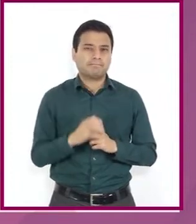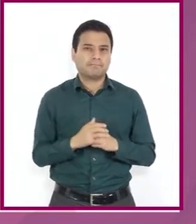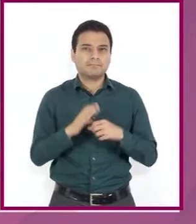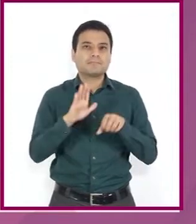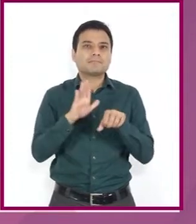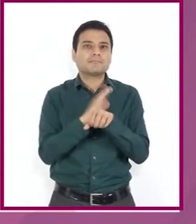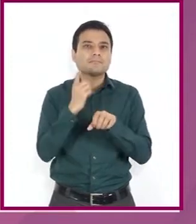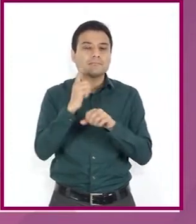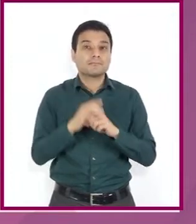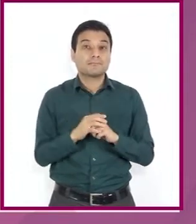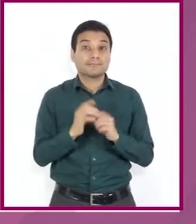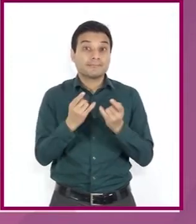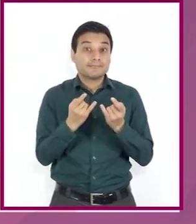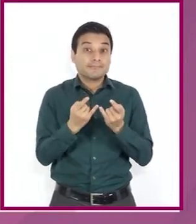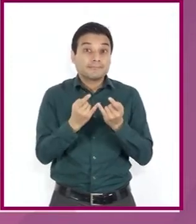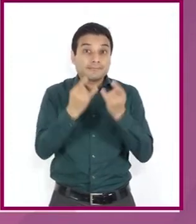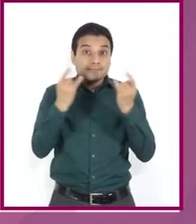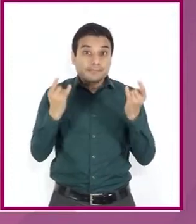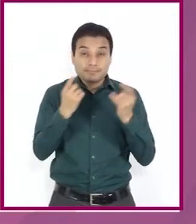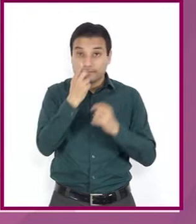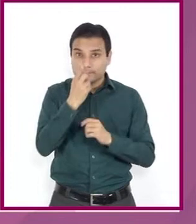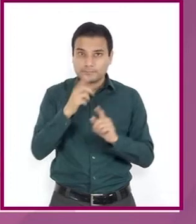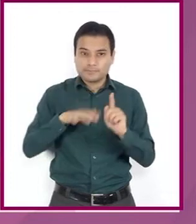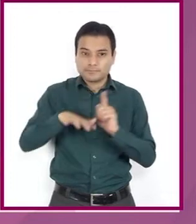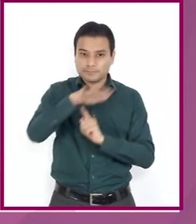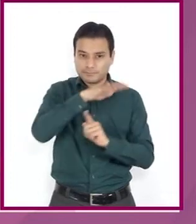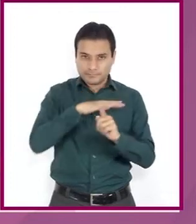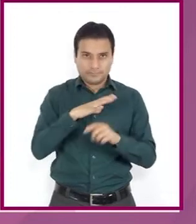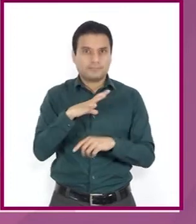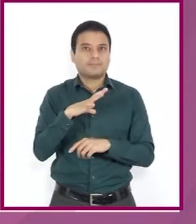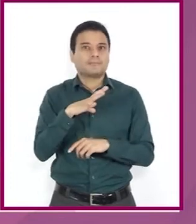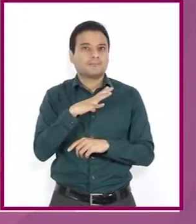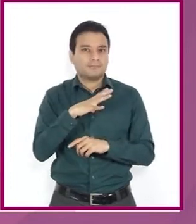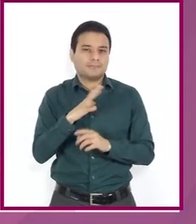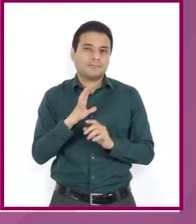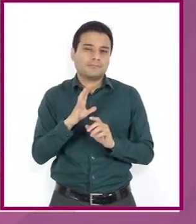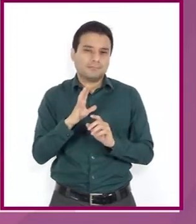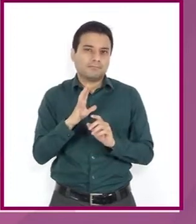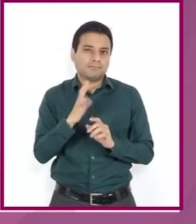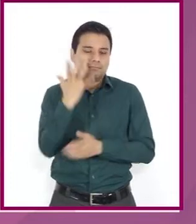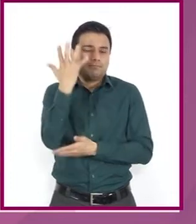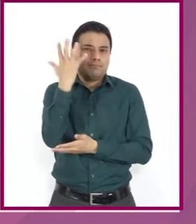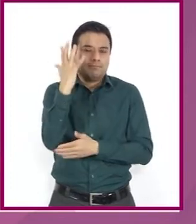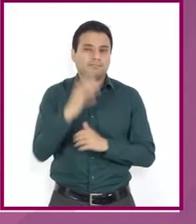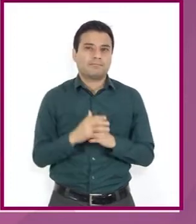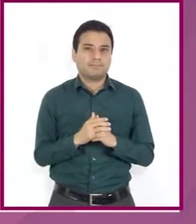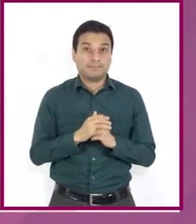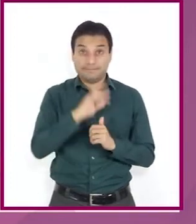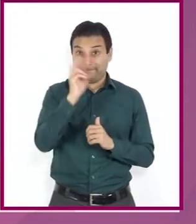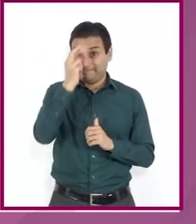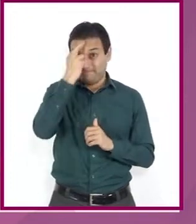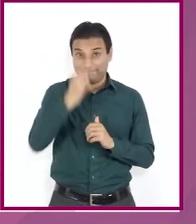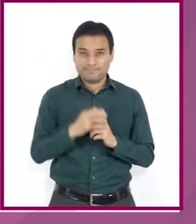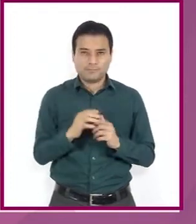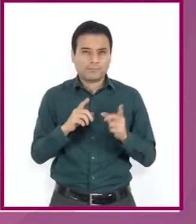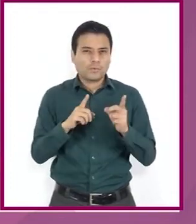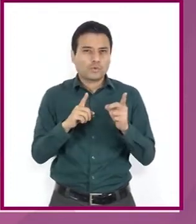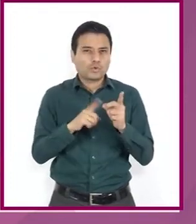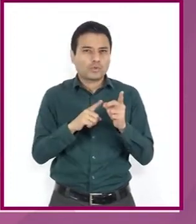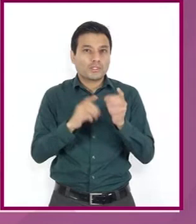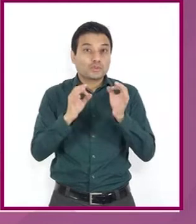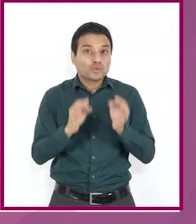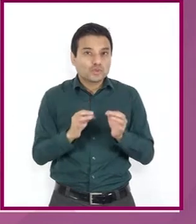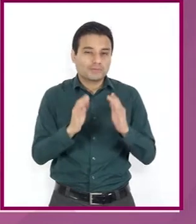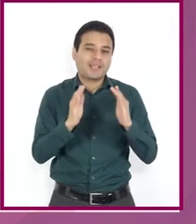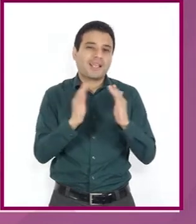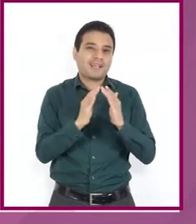que la historia menciona un ambiente físico que podría ser real. Recuerden que los sucesos se llevaron a cabo en